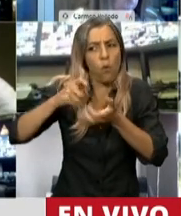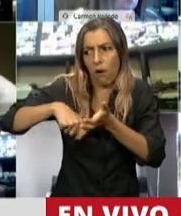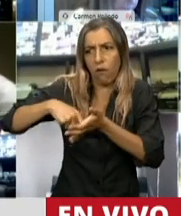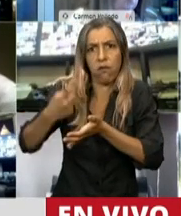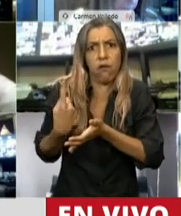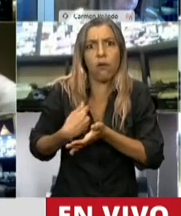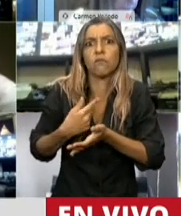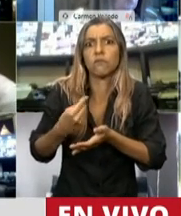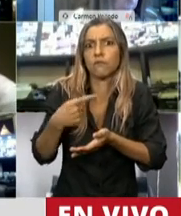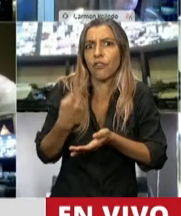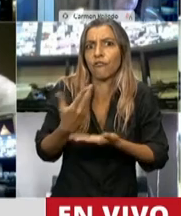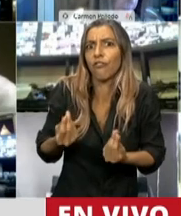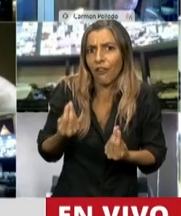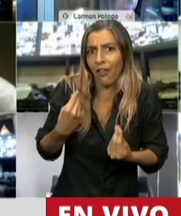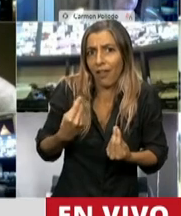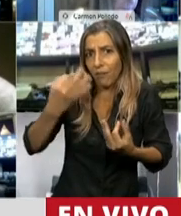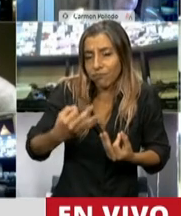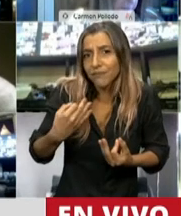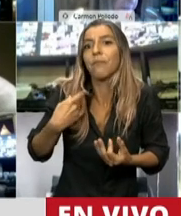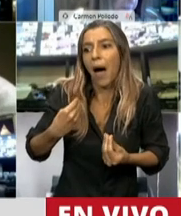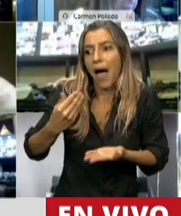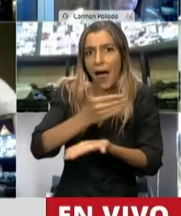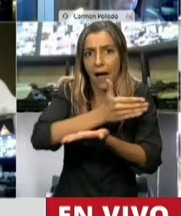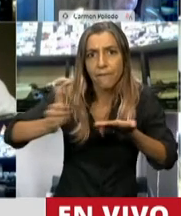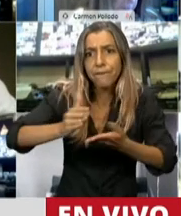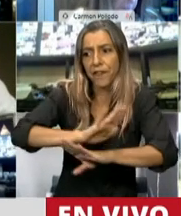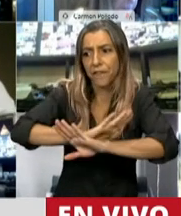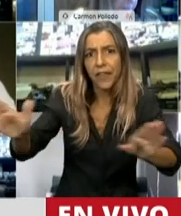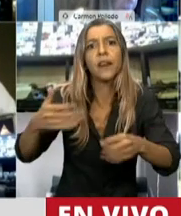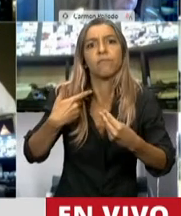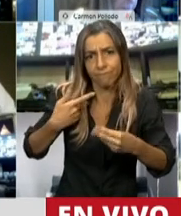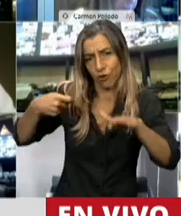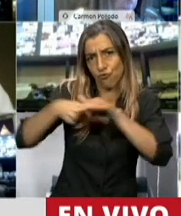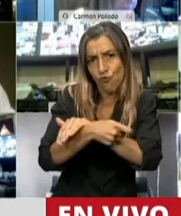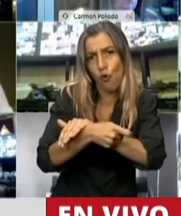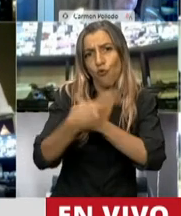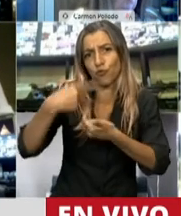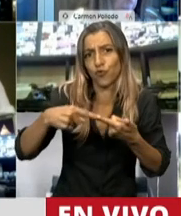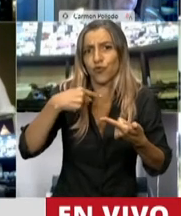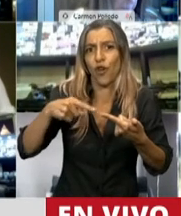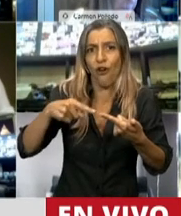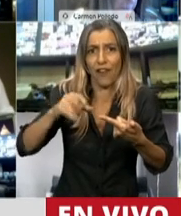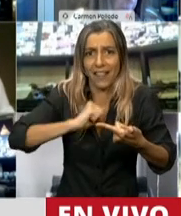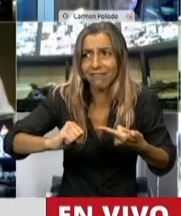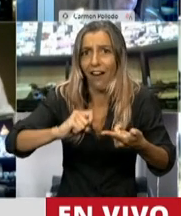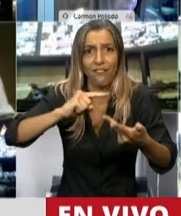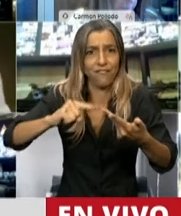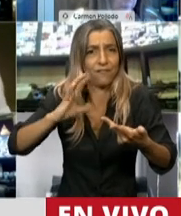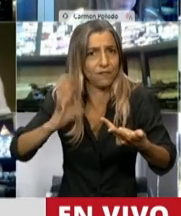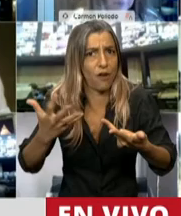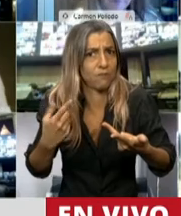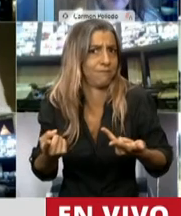combatir a prevenir a erradicar y a sancionar la corrupción ese flagelo que